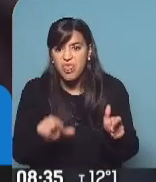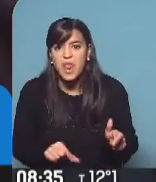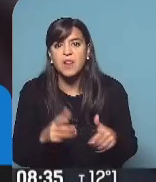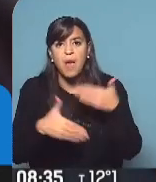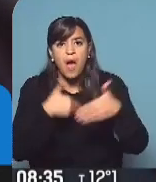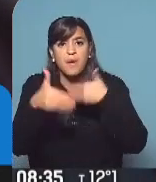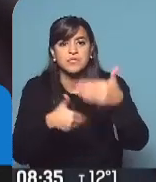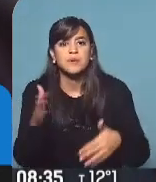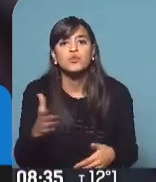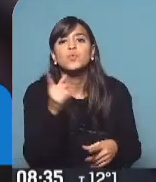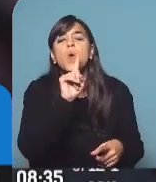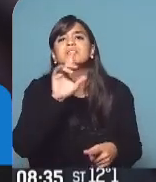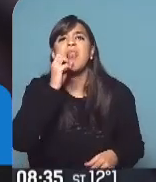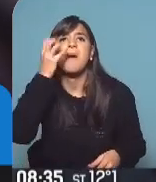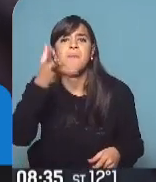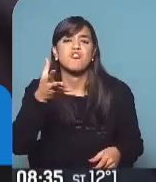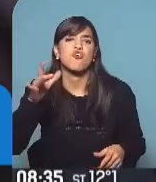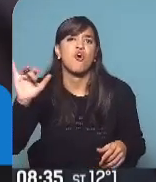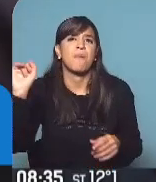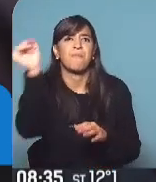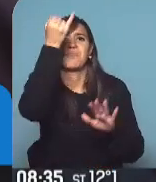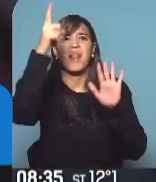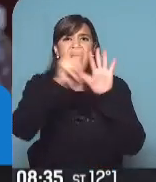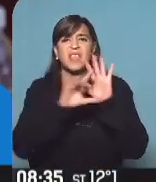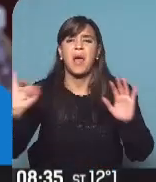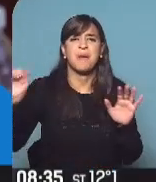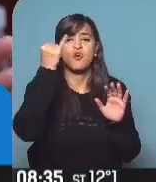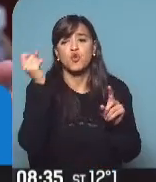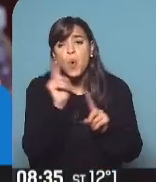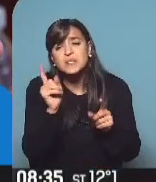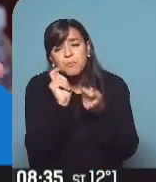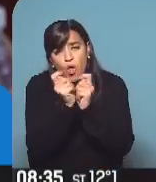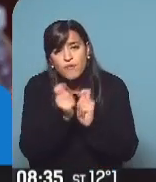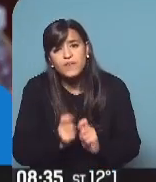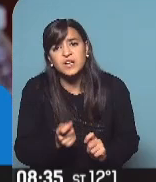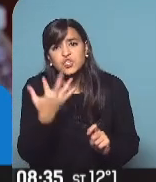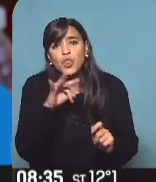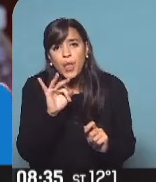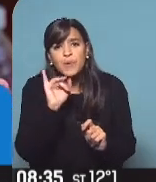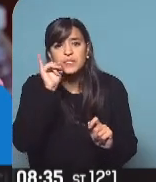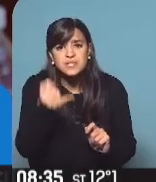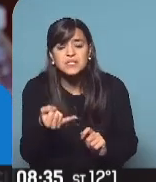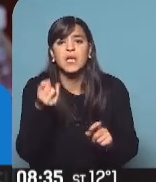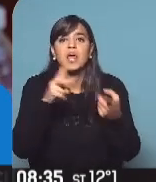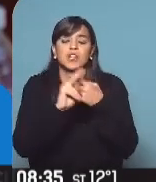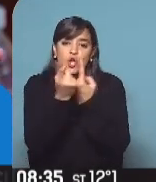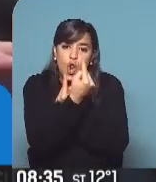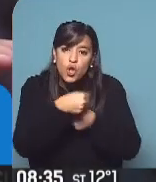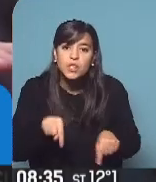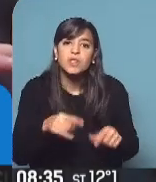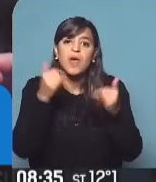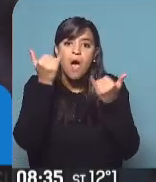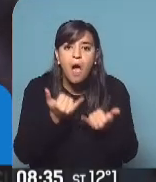avance capaz que no es la mejor ley y habrá que seguir trabajando la porque hay modificaciones que se van a tener que dar a partir de la tecnología seguridad